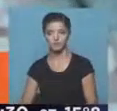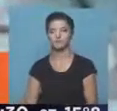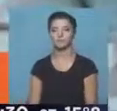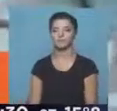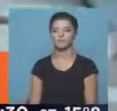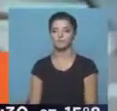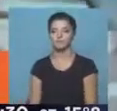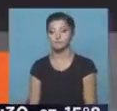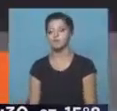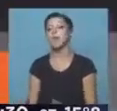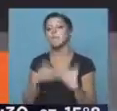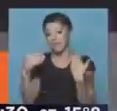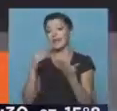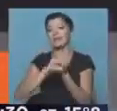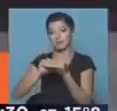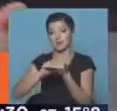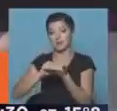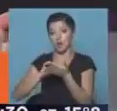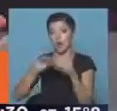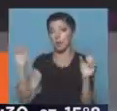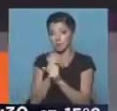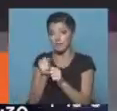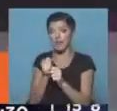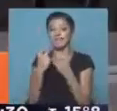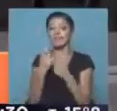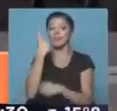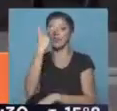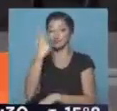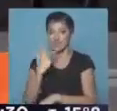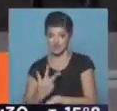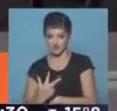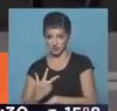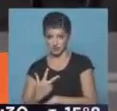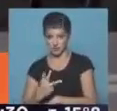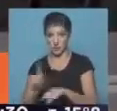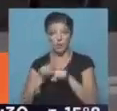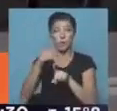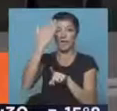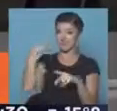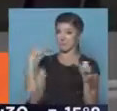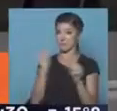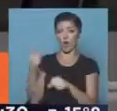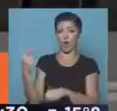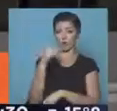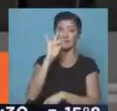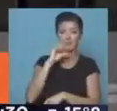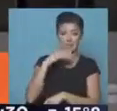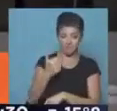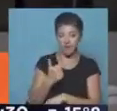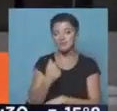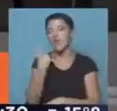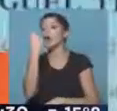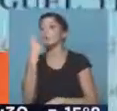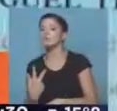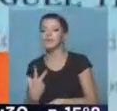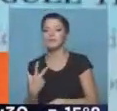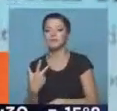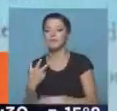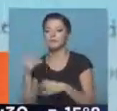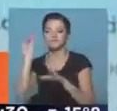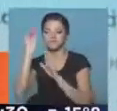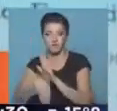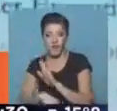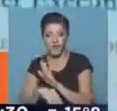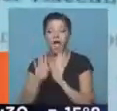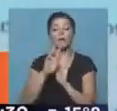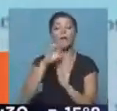impeachment. Para que eso suceda tienen que tener los 2/3, que sí. Es lo que reunieron contra Dilma. Con 1/3 Temer lo logra bloquear. Hasta el momento, con el